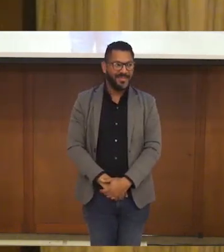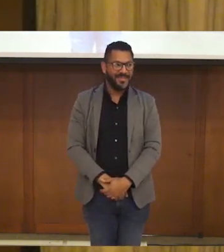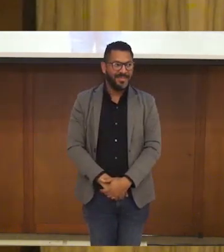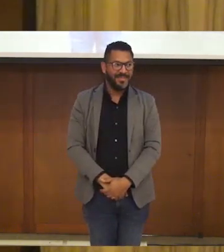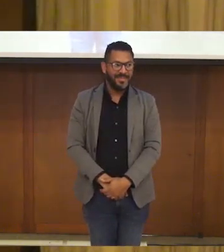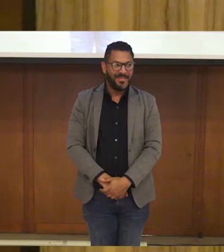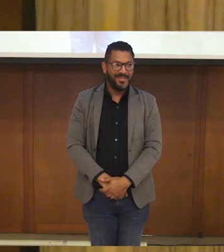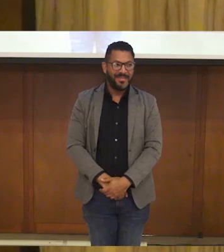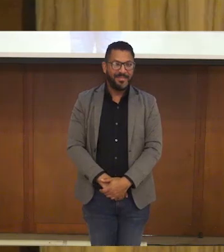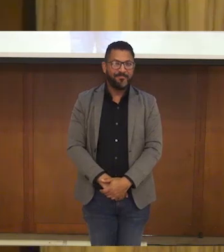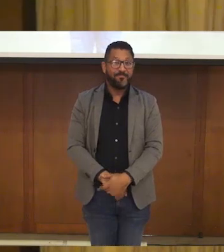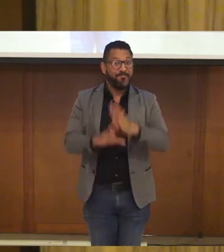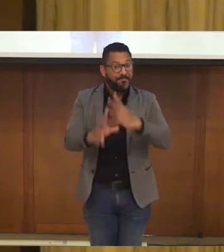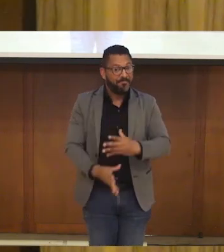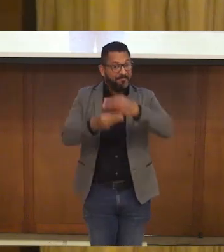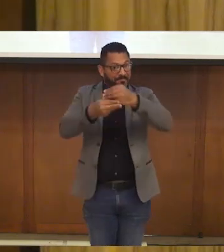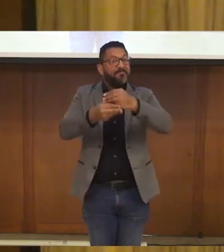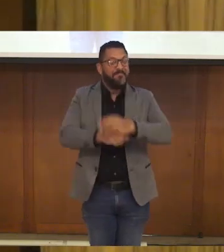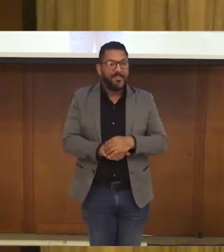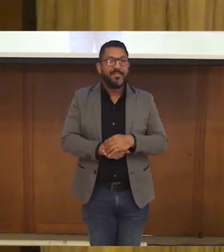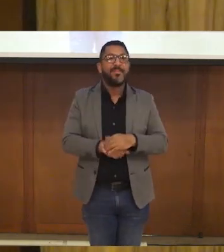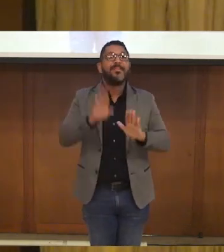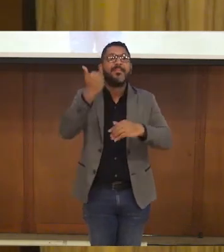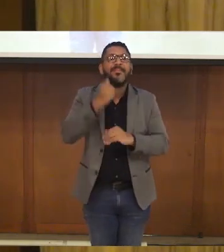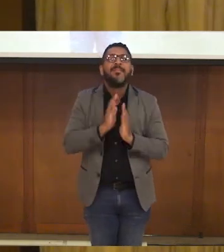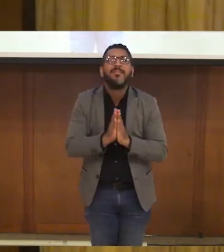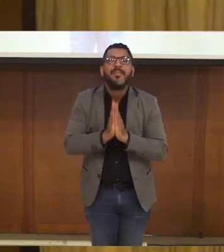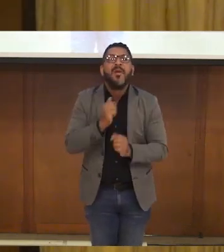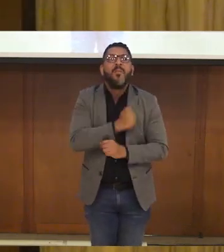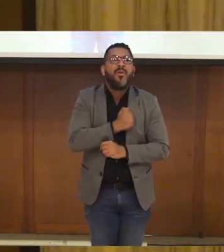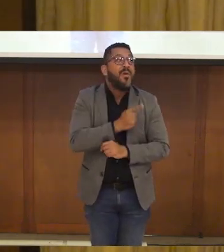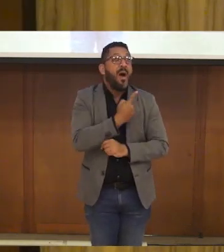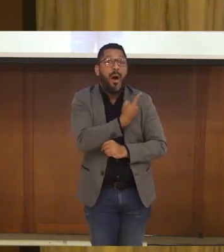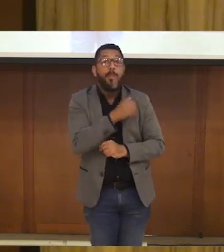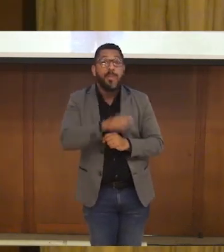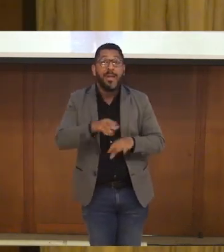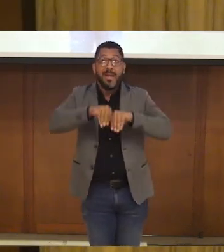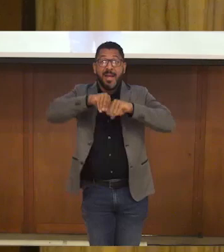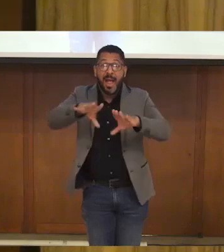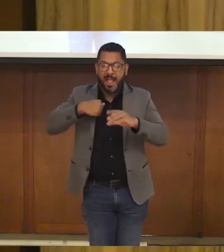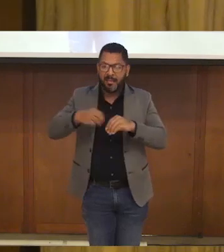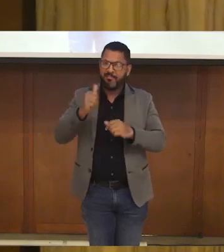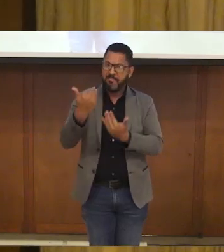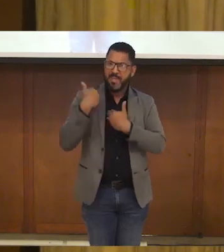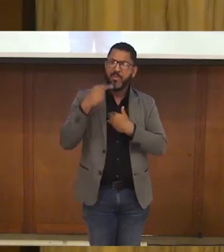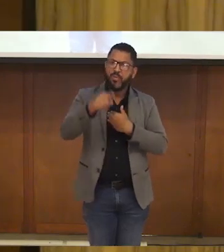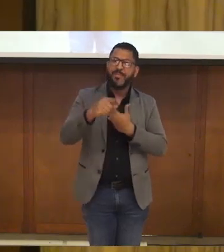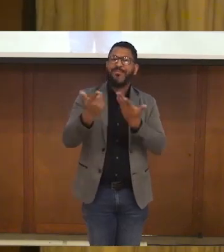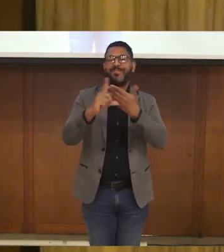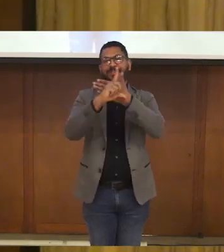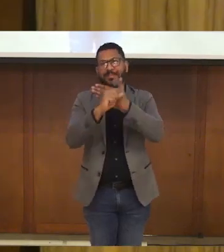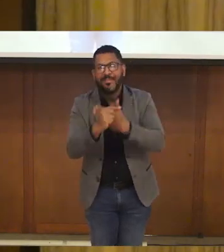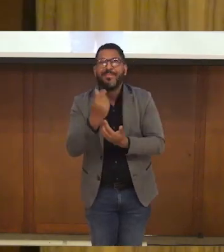Bravo. Quiero agregar algo más y es pedirles que nos ayuden a compartir la publicación a través de